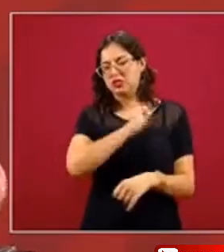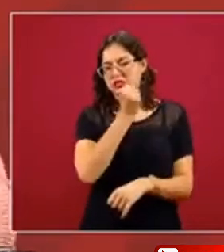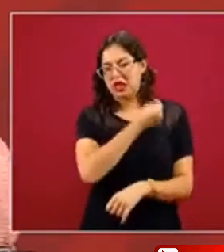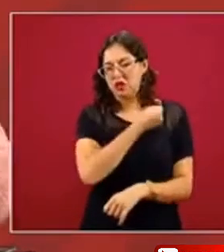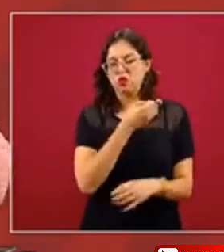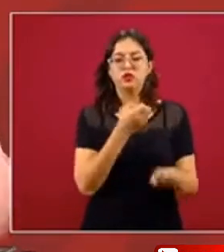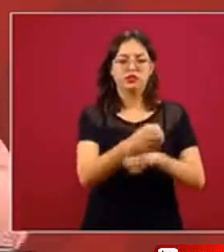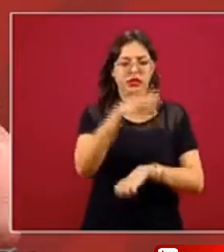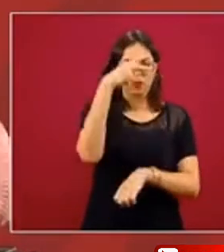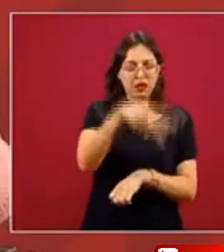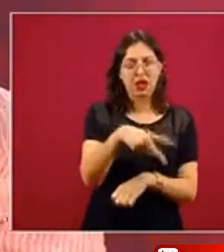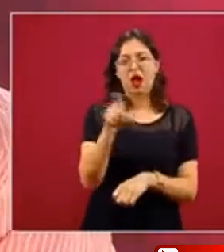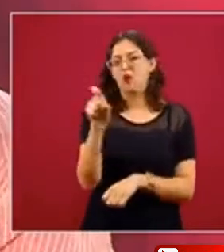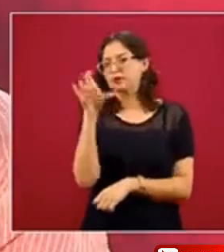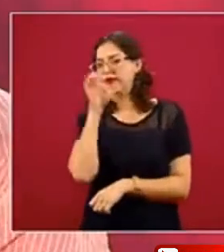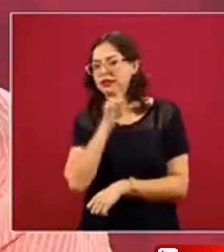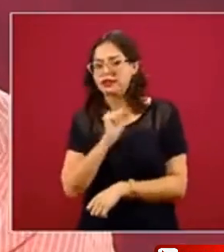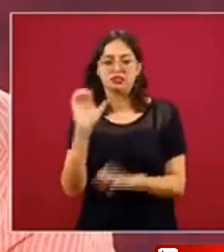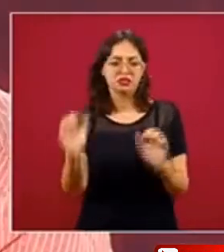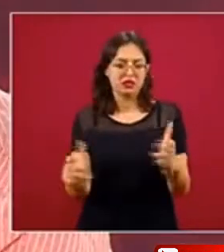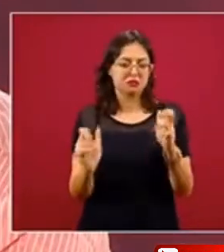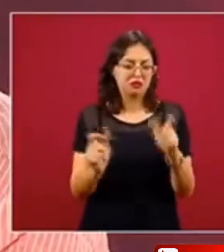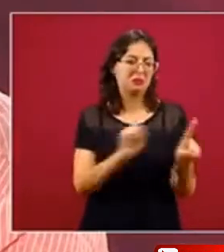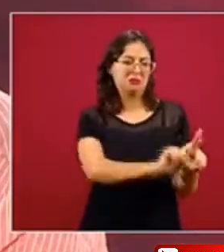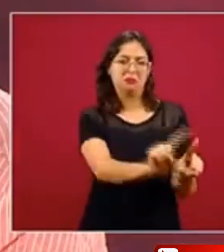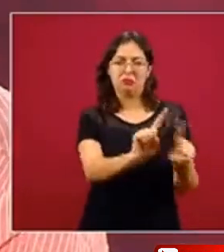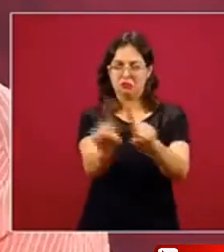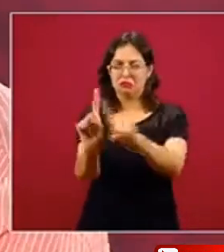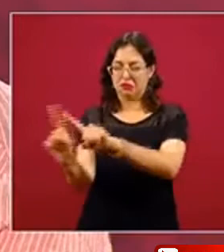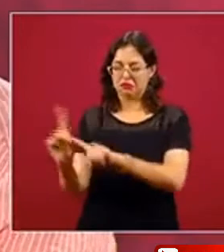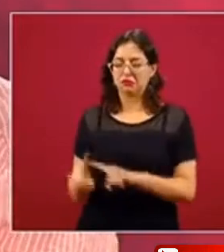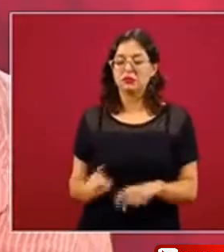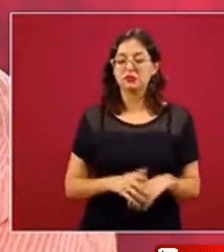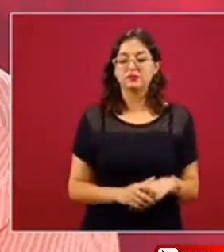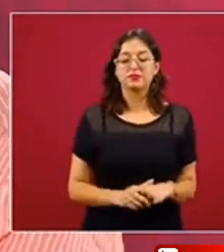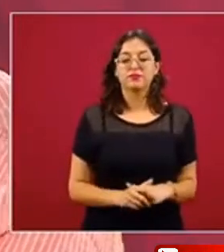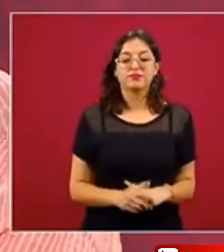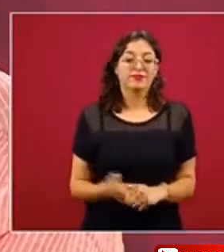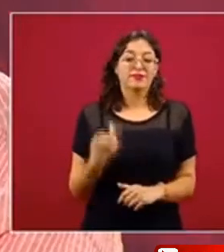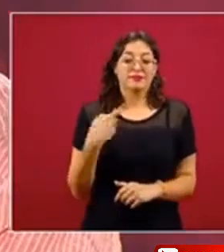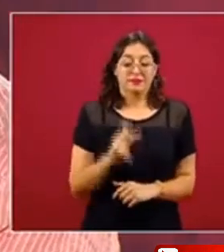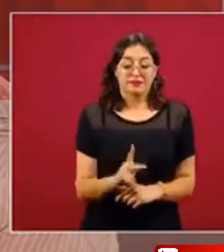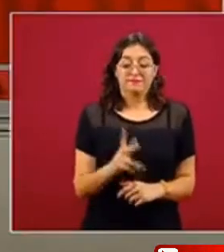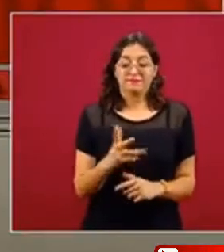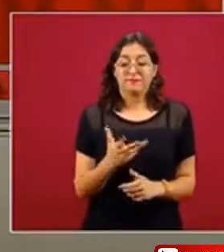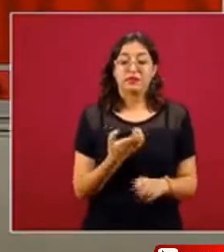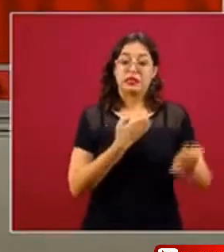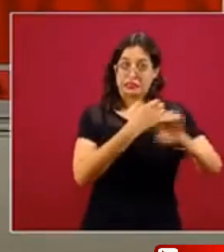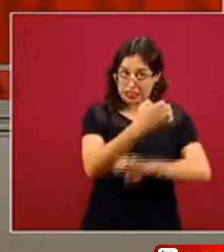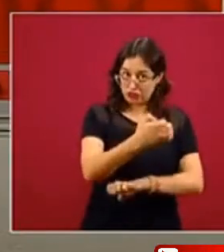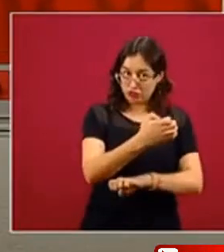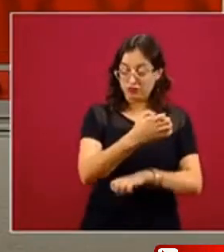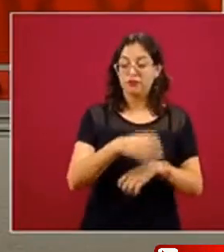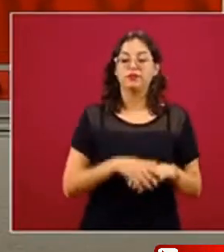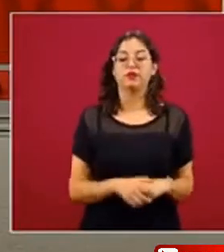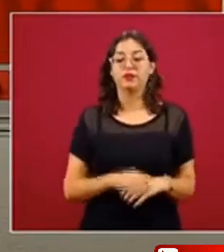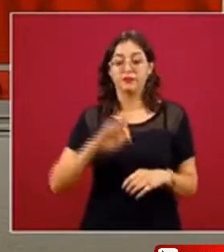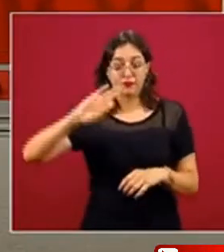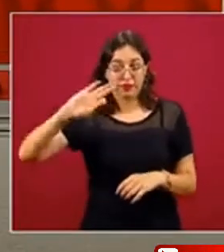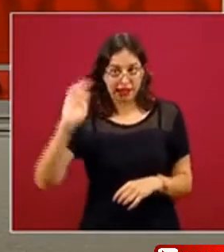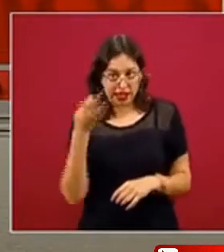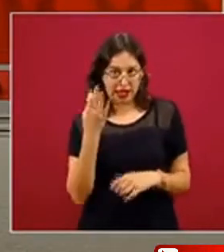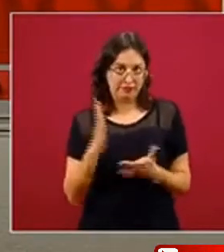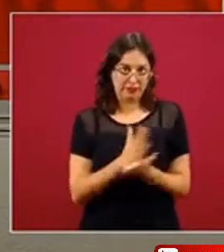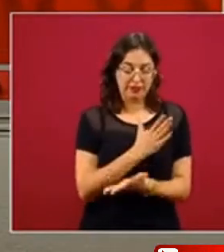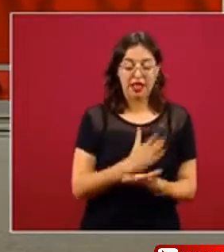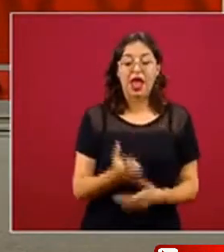como el del Estado de México, el de Aguascalientes, el de Chiapas, hay varios que se llaman así. Pero es los servicios estatales de salud. Recordar que